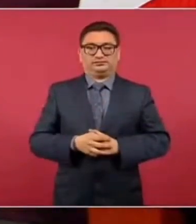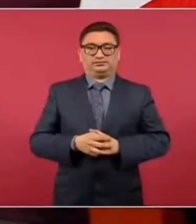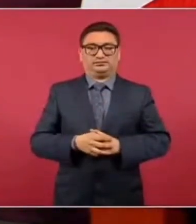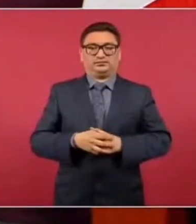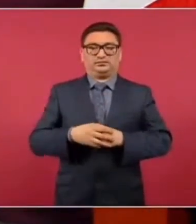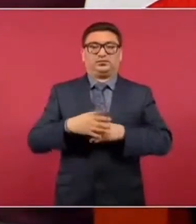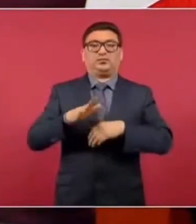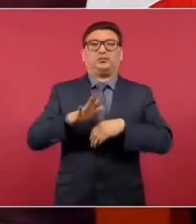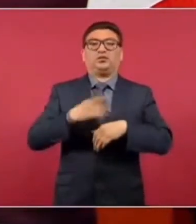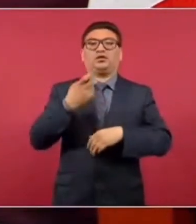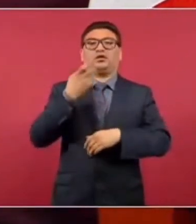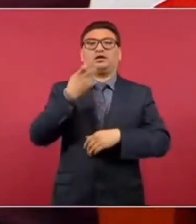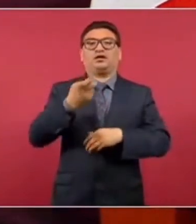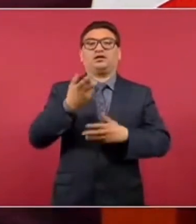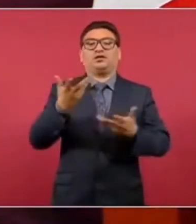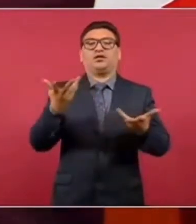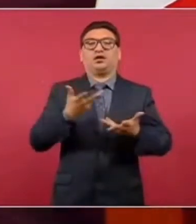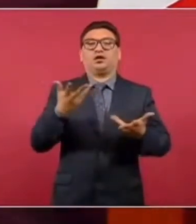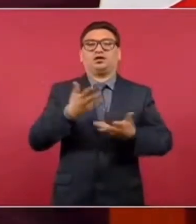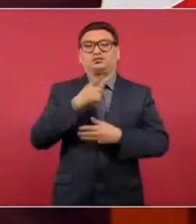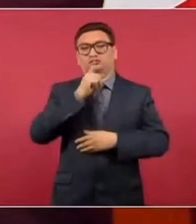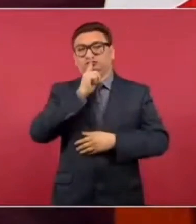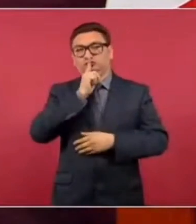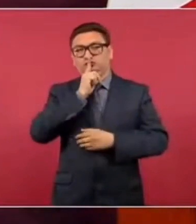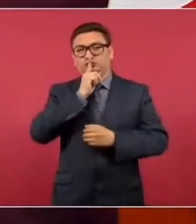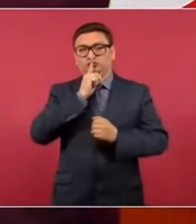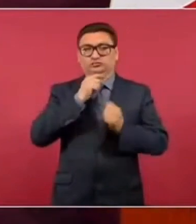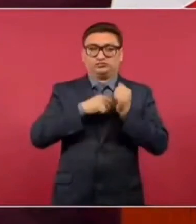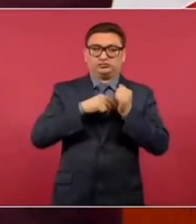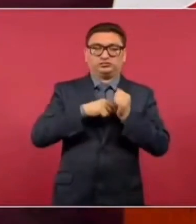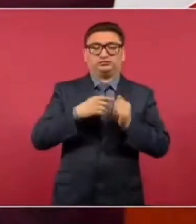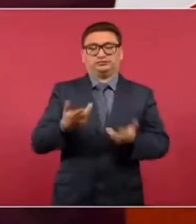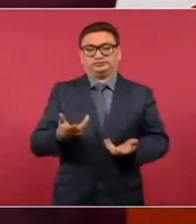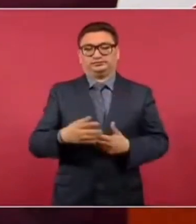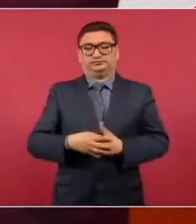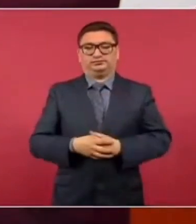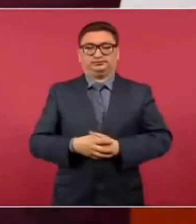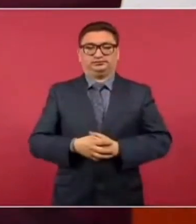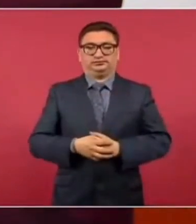porque eso se manejó por fuera.